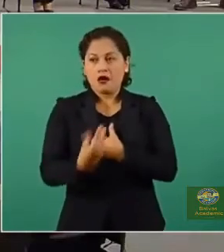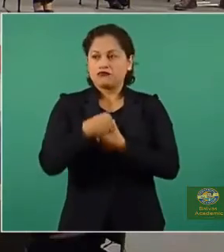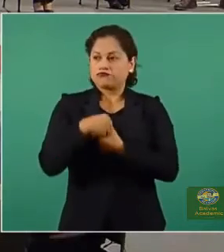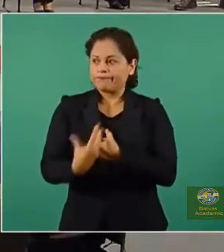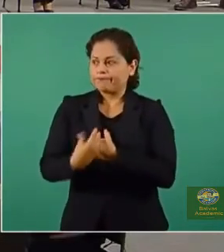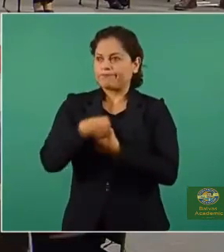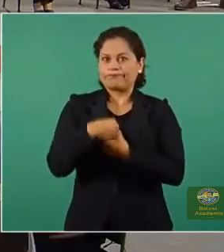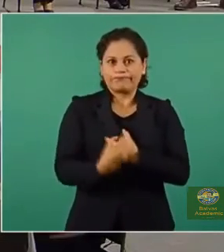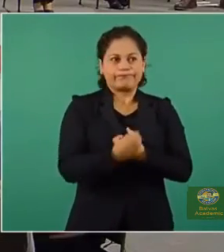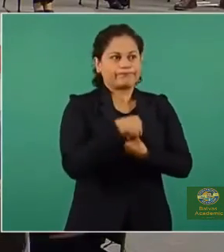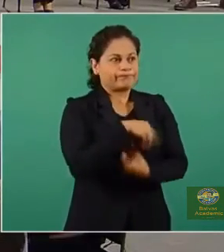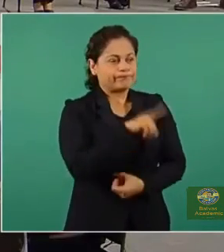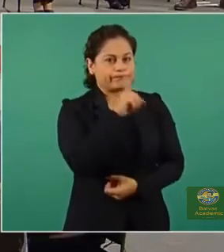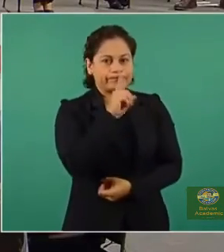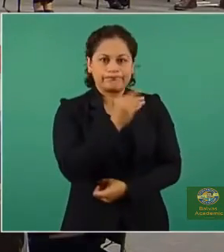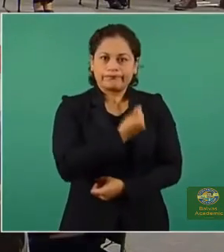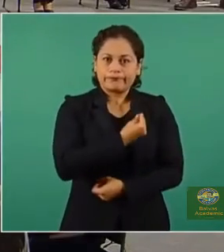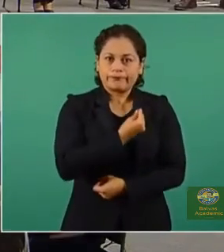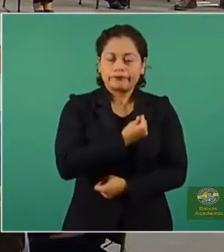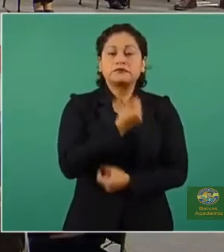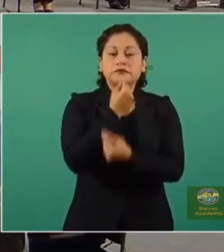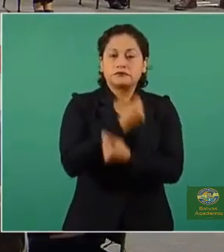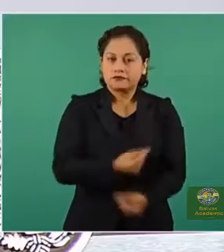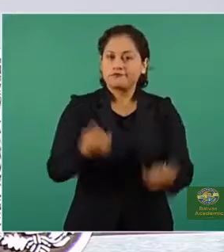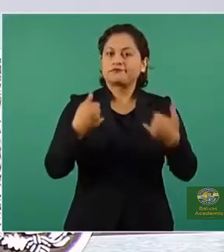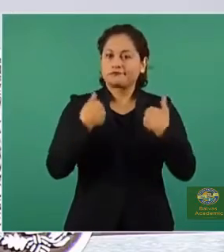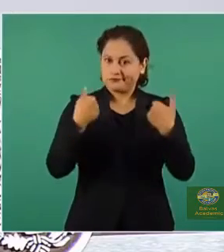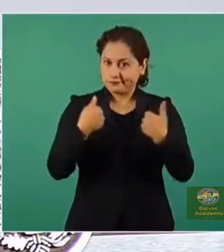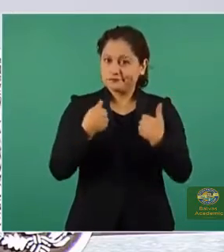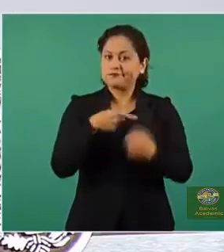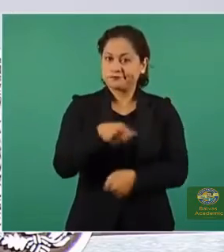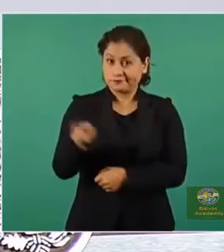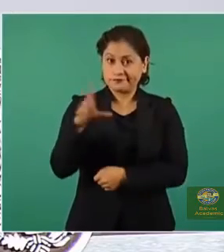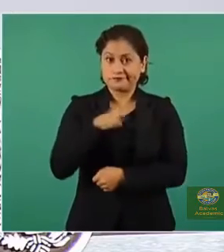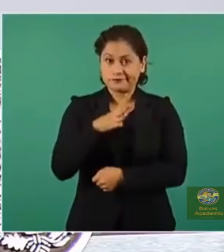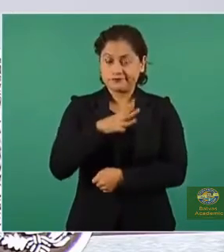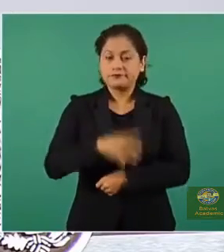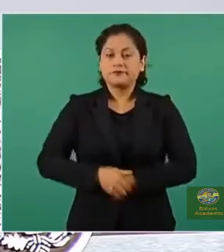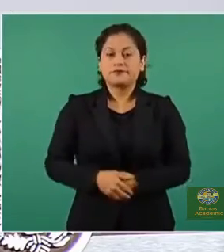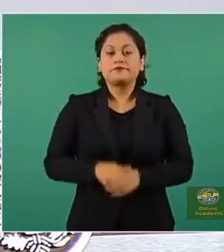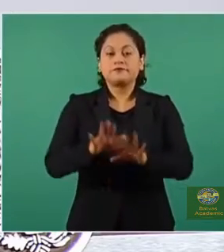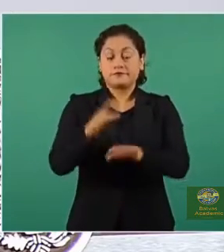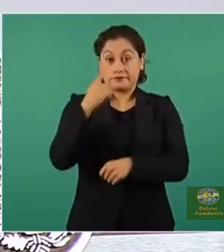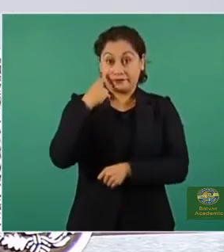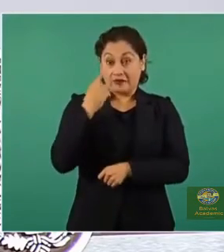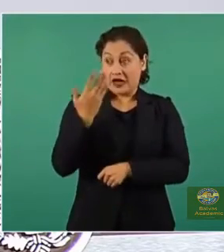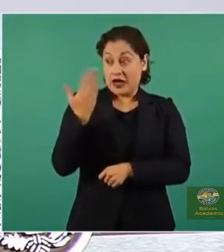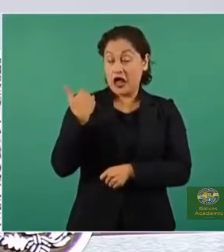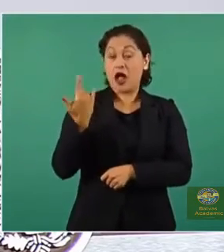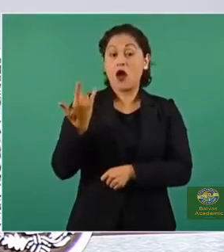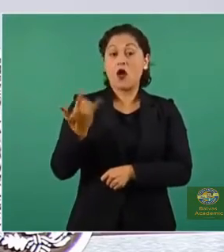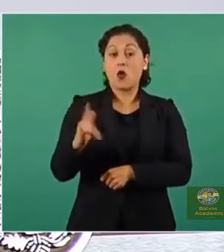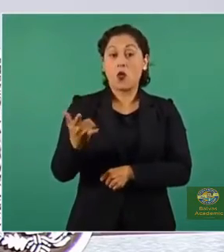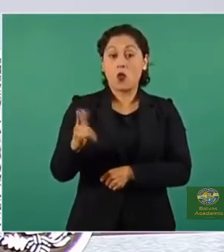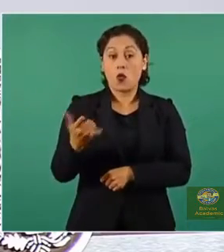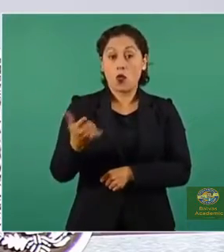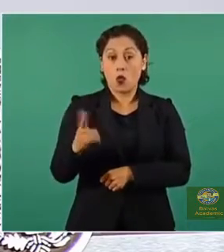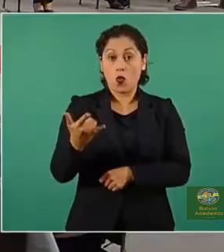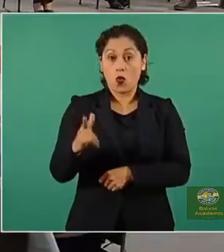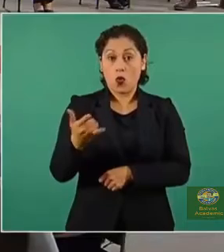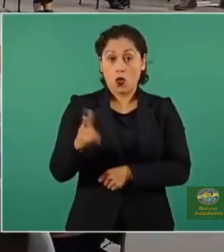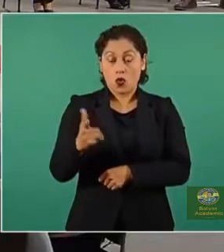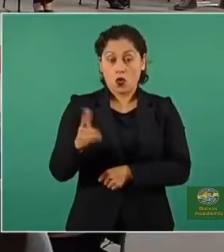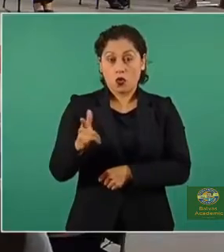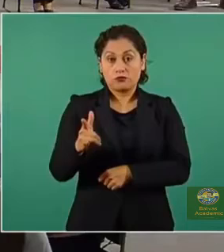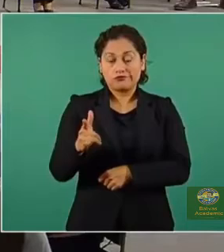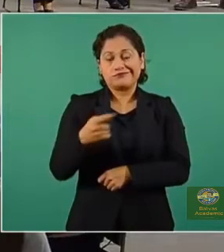y los adolescentes. En esta ocasión, en el mes de julio, a partir